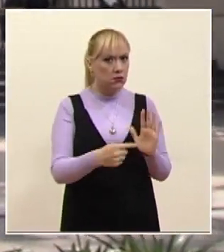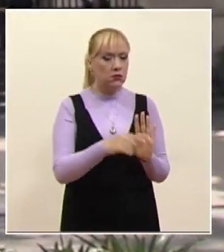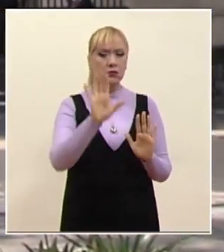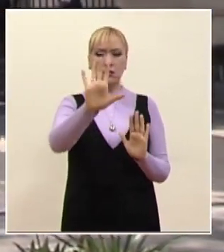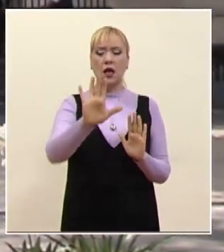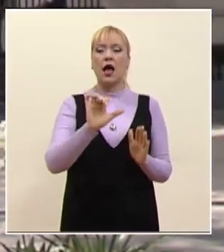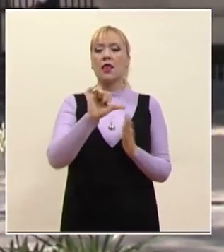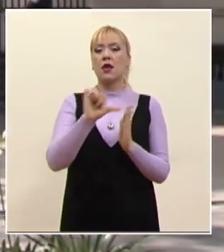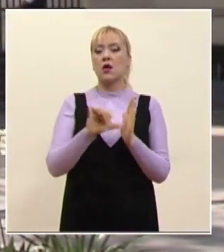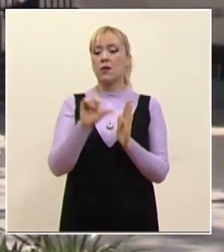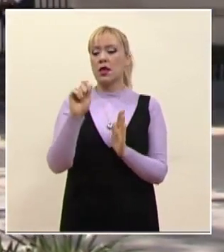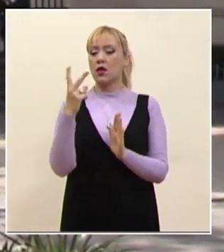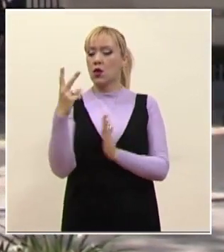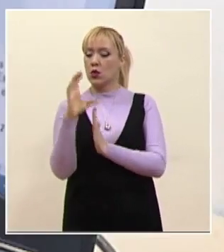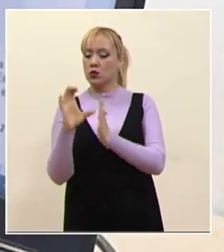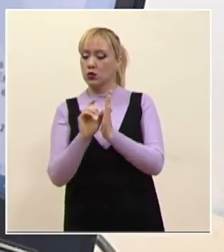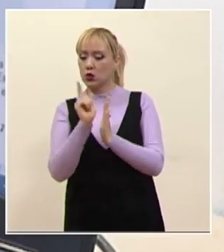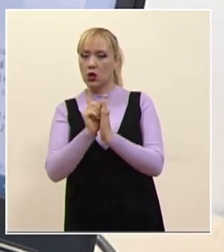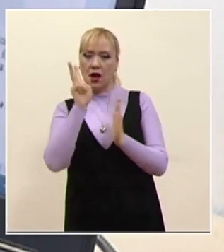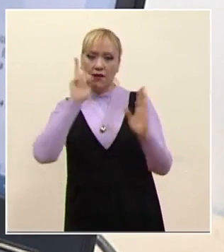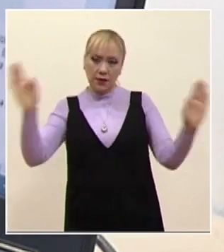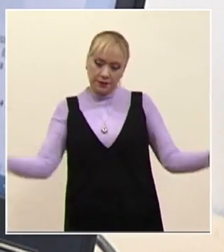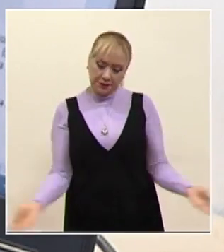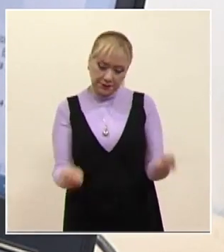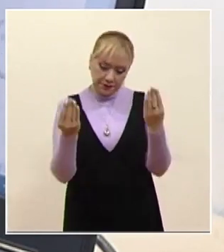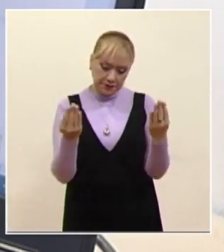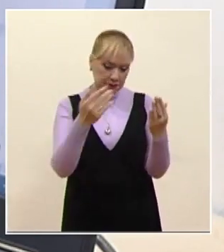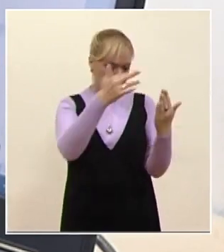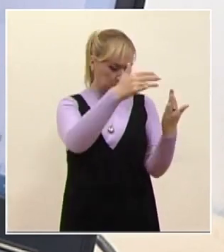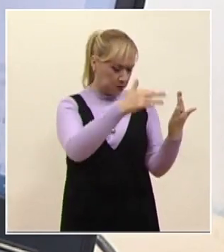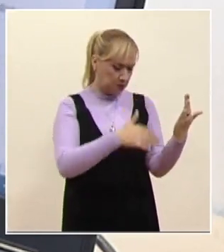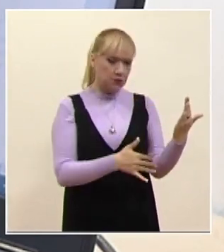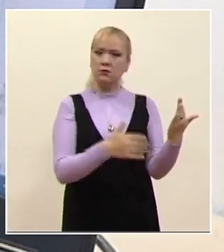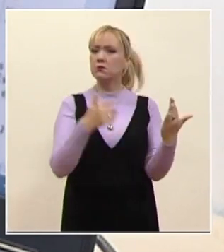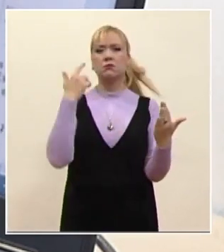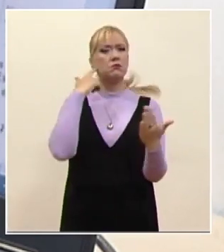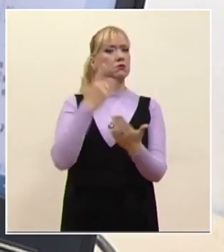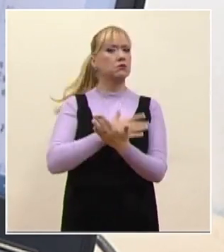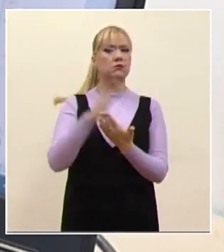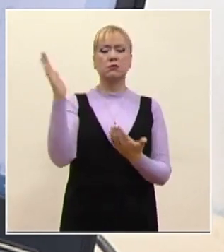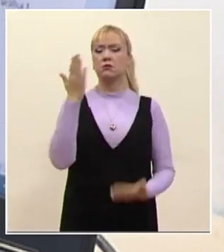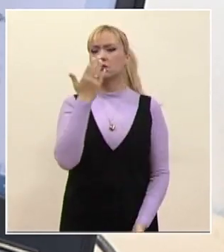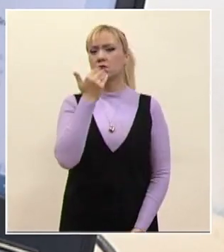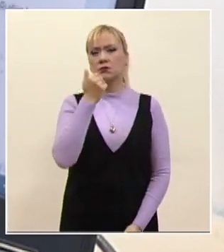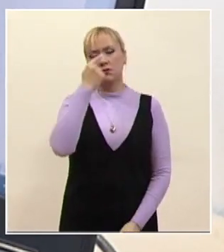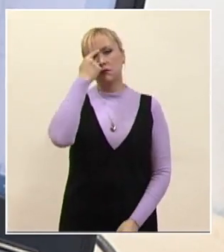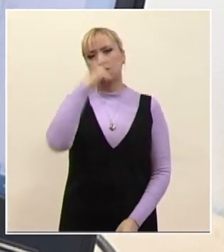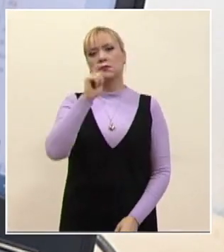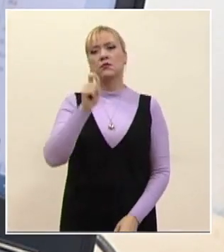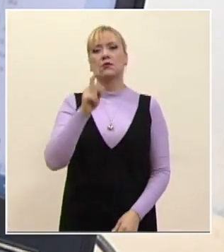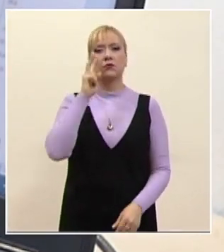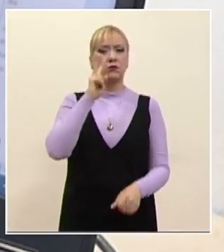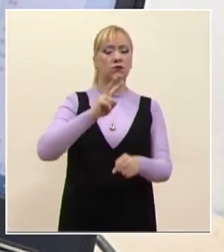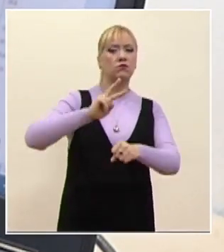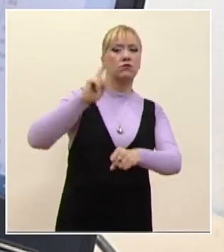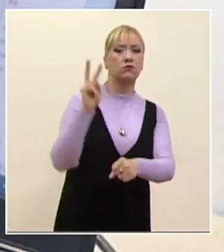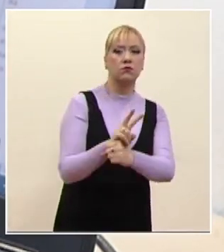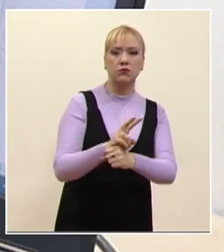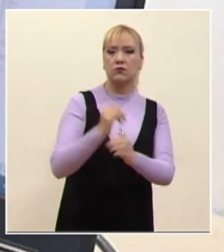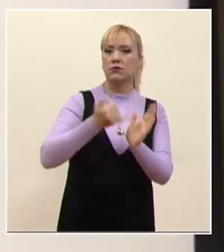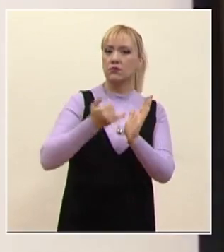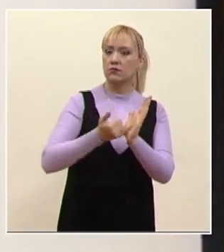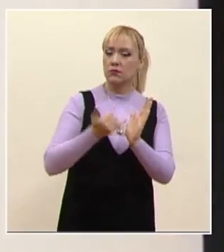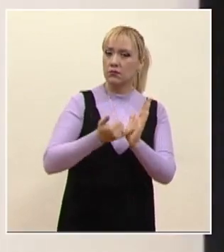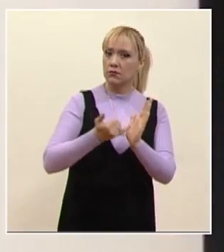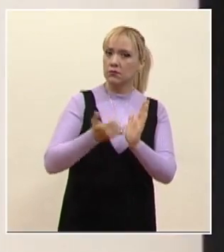artículo 22 constitucional, ya que su contenido no es desproporcionado respecto al bien que tutela. Dicho delito se